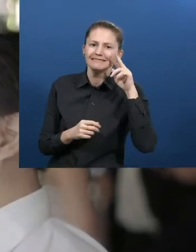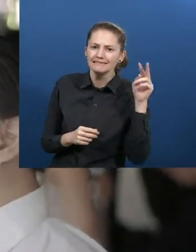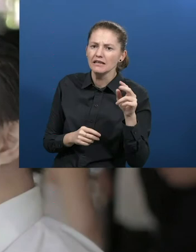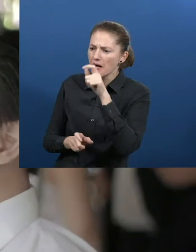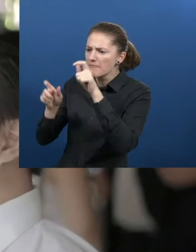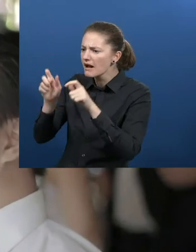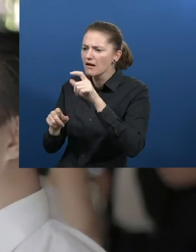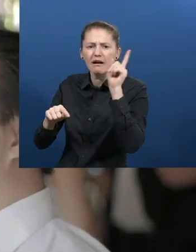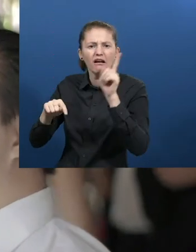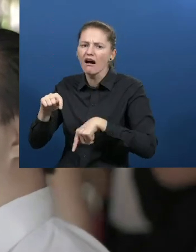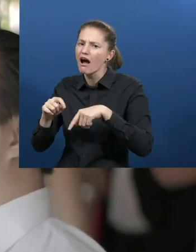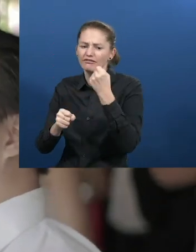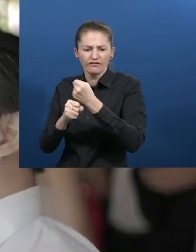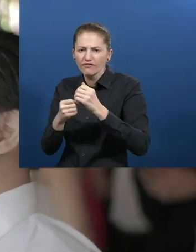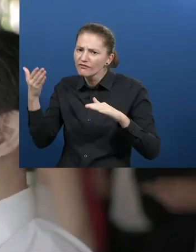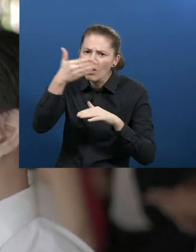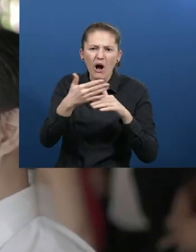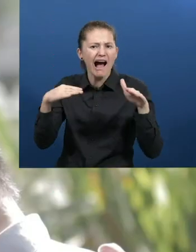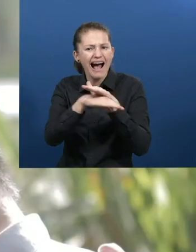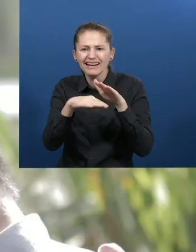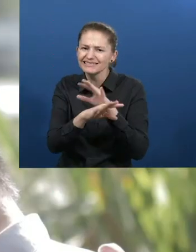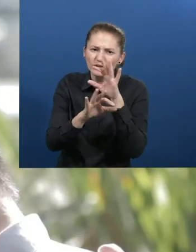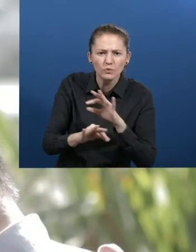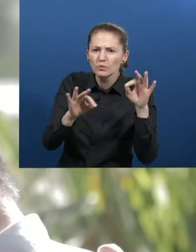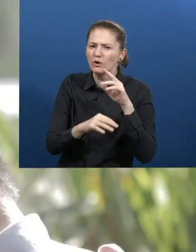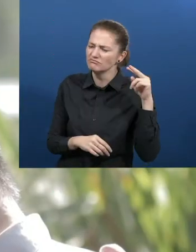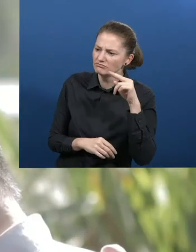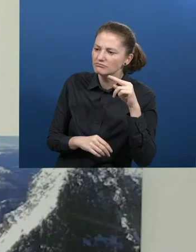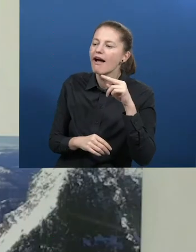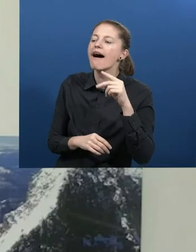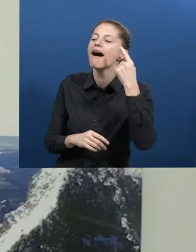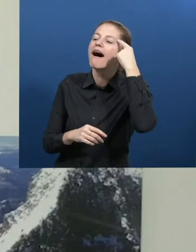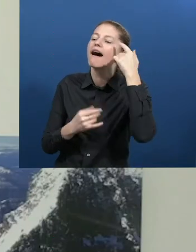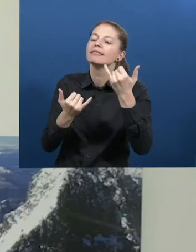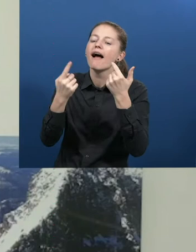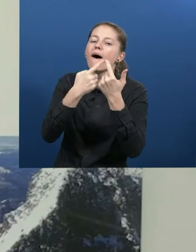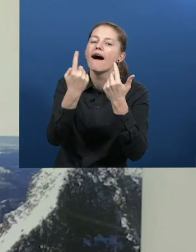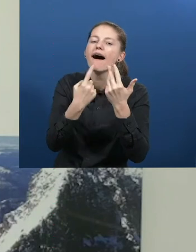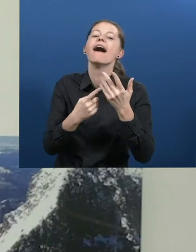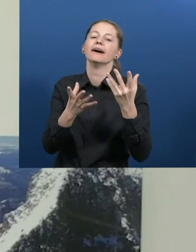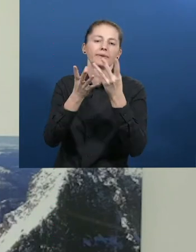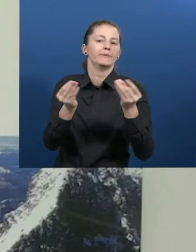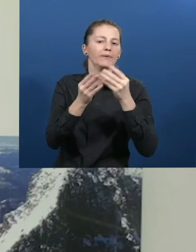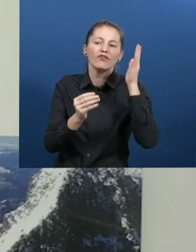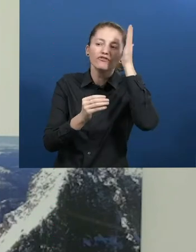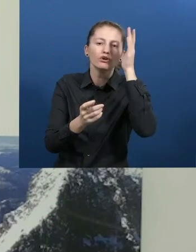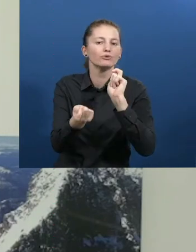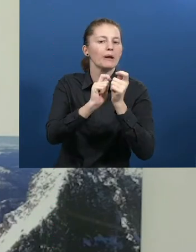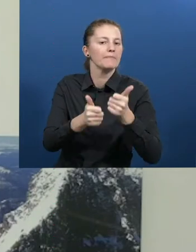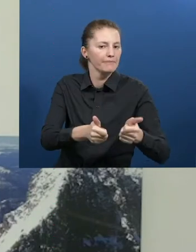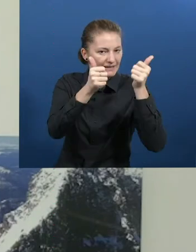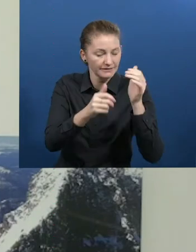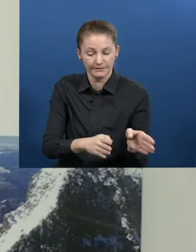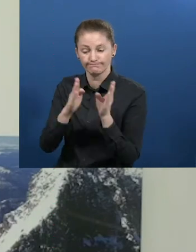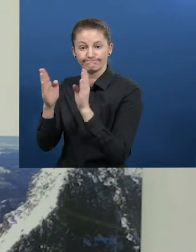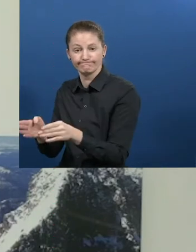de este programa. Y lo segundo es en recoger las buenas prácticas de lo que instituciones o ejecutores privados ya han realizado